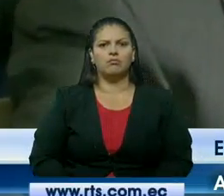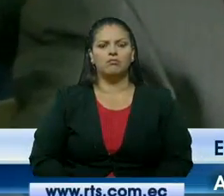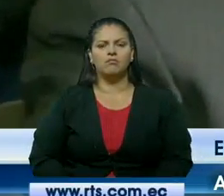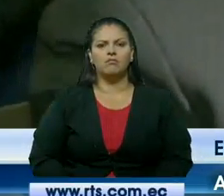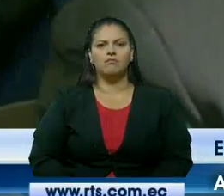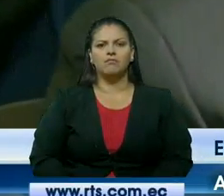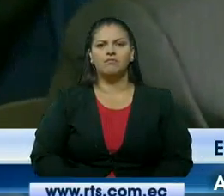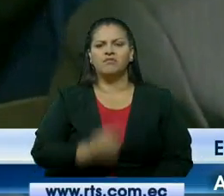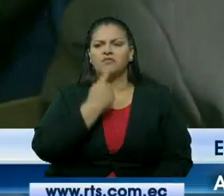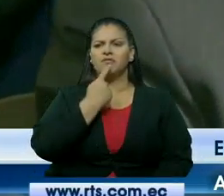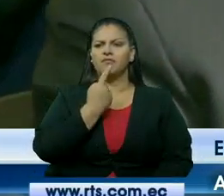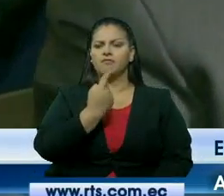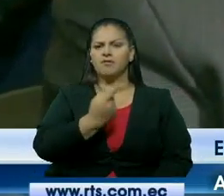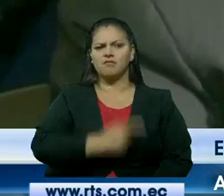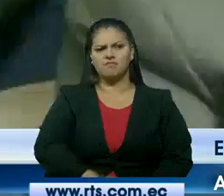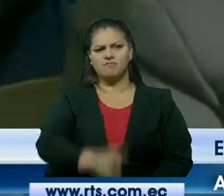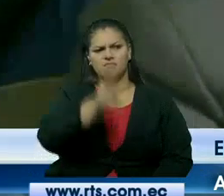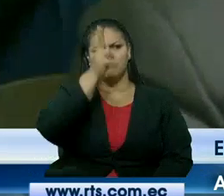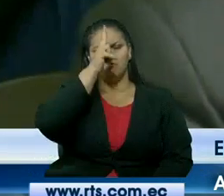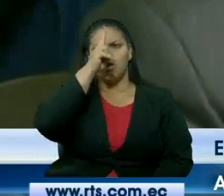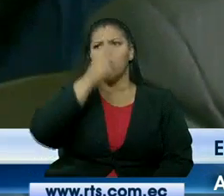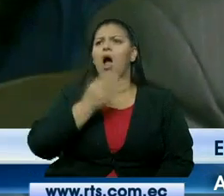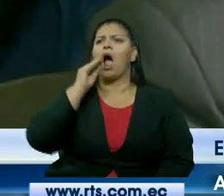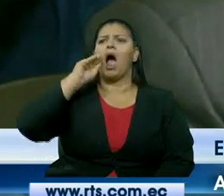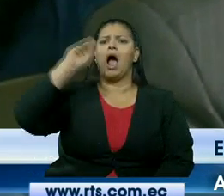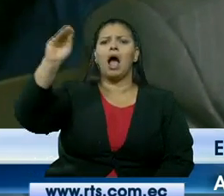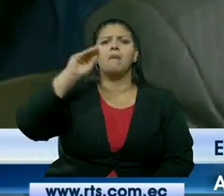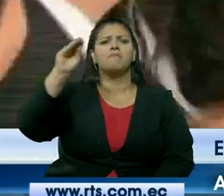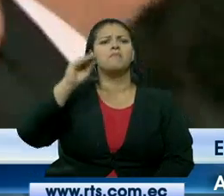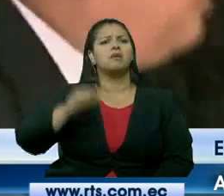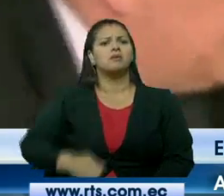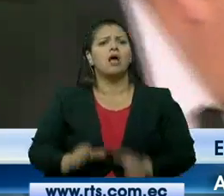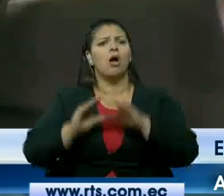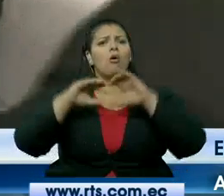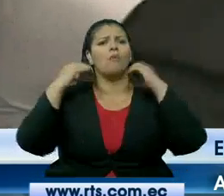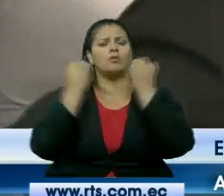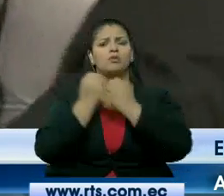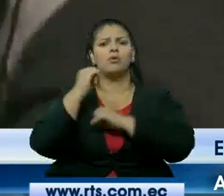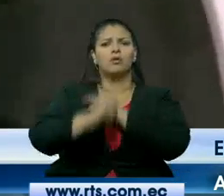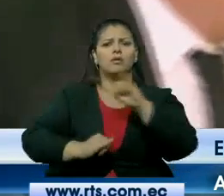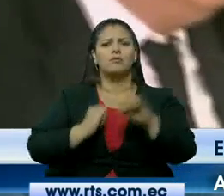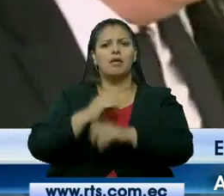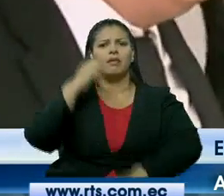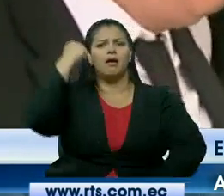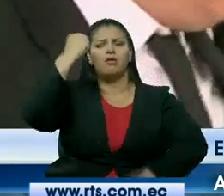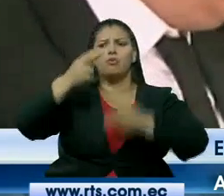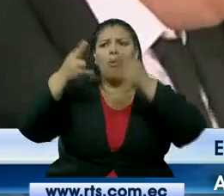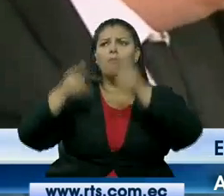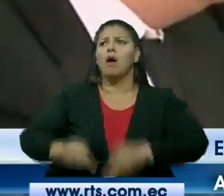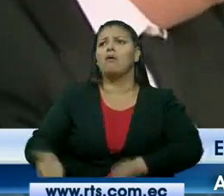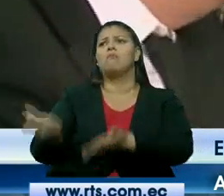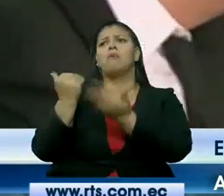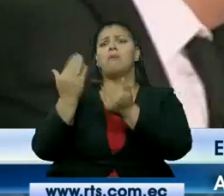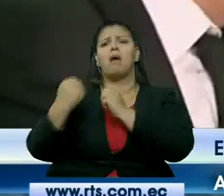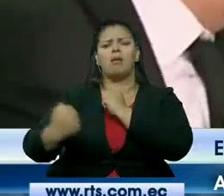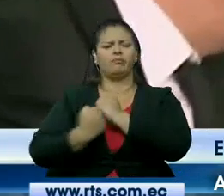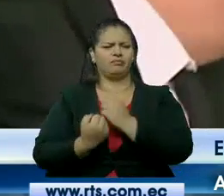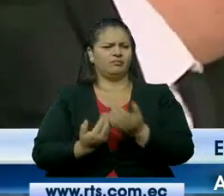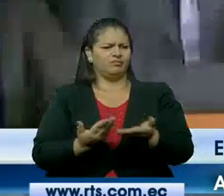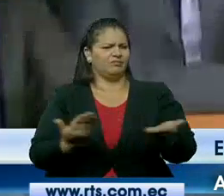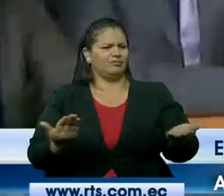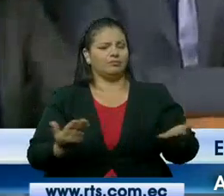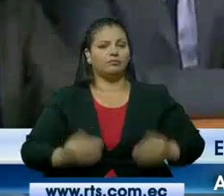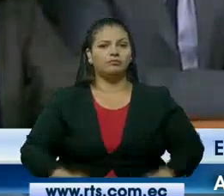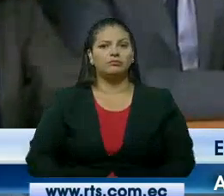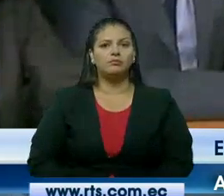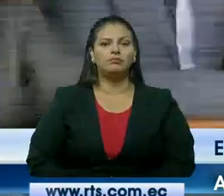de una manera audaz citado a la Convención Americana de Derechos Humanos. Además, en la decisión judicial se incluye cambiar las medidas cautelares en